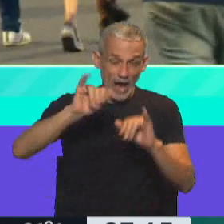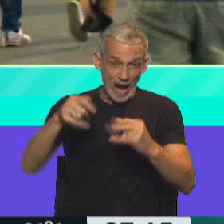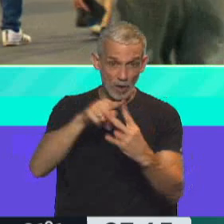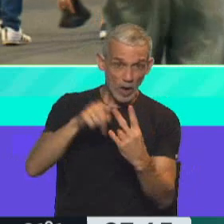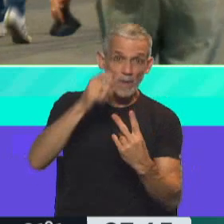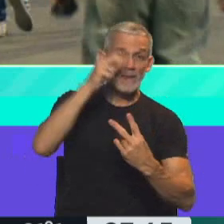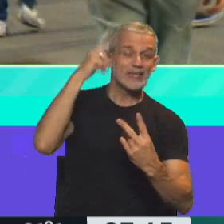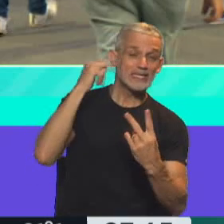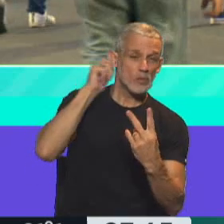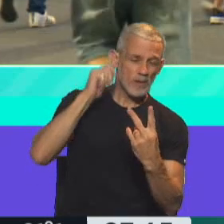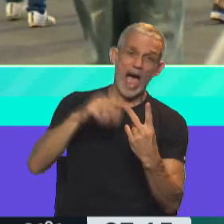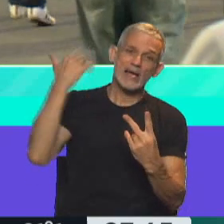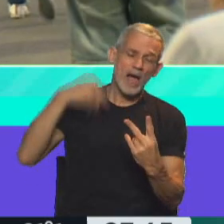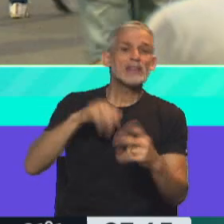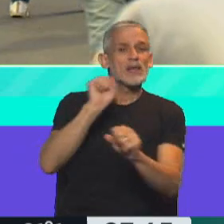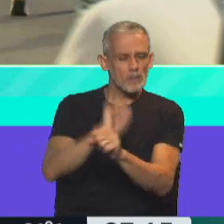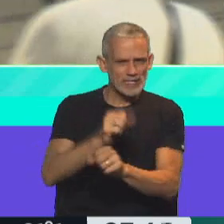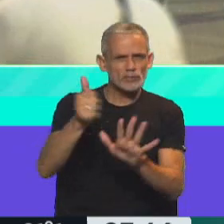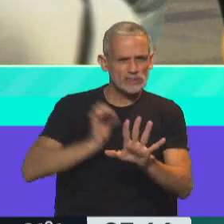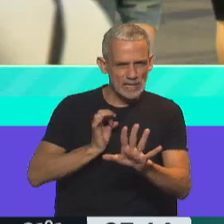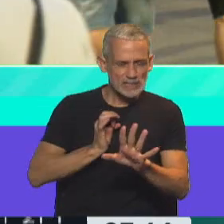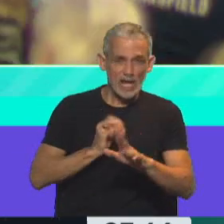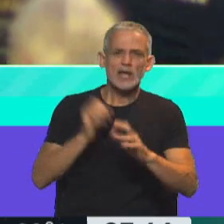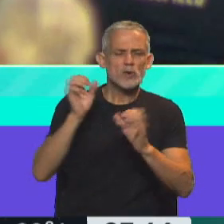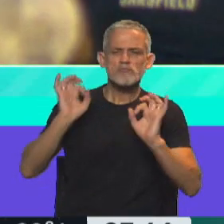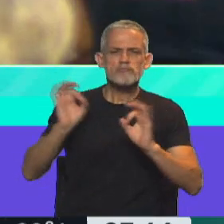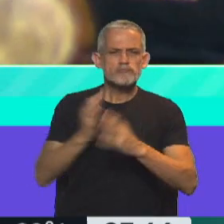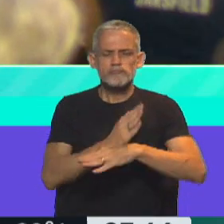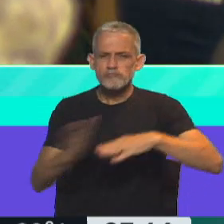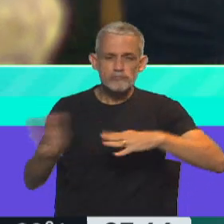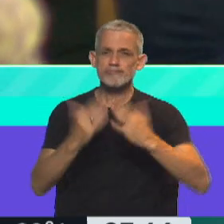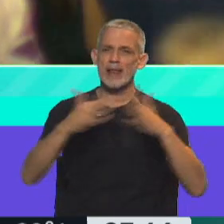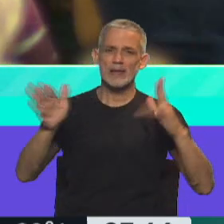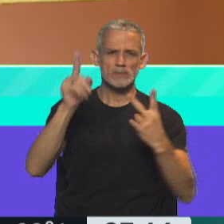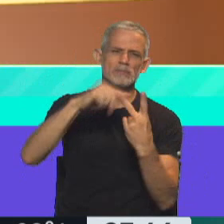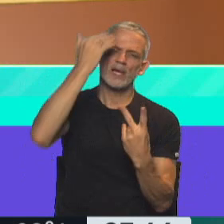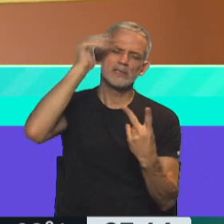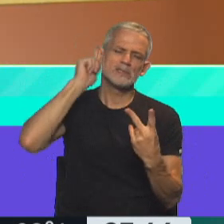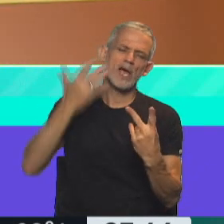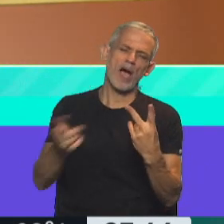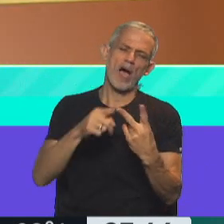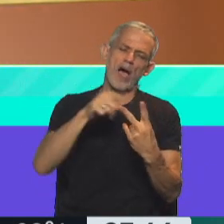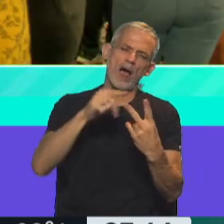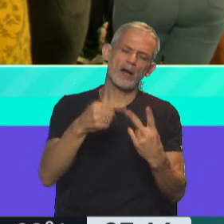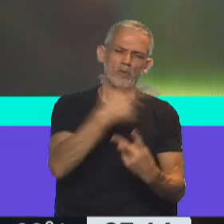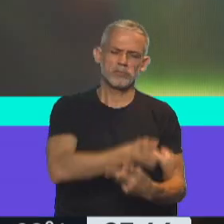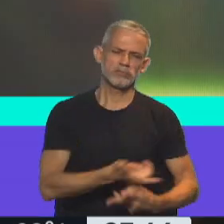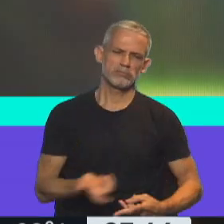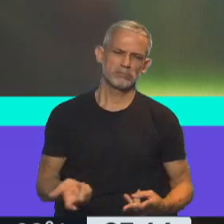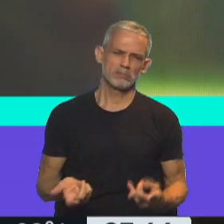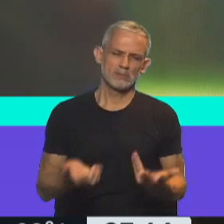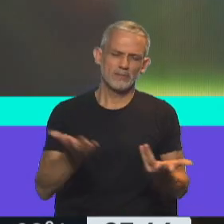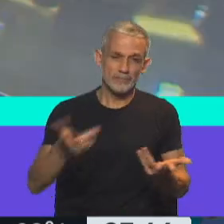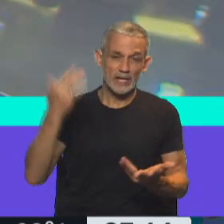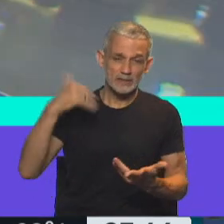de 29 años que había estado 6 años preso, cumplió su condena, salió en libertad, y una chica de de 15 años. Ayer algunas de las personas que estaban en